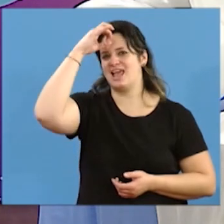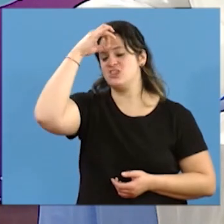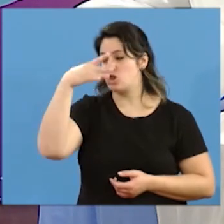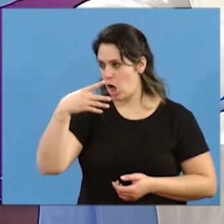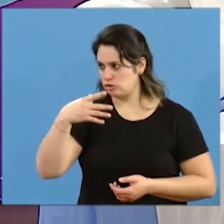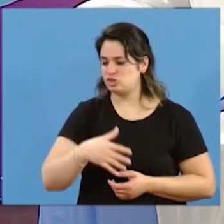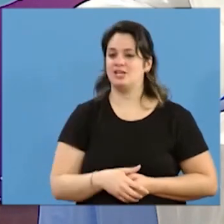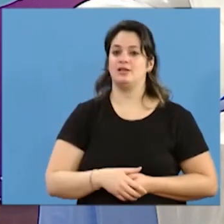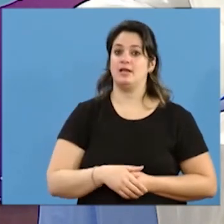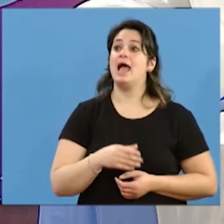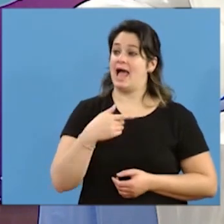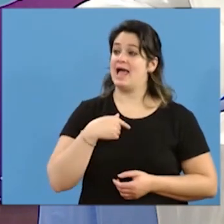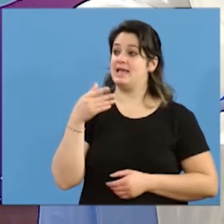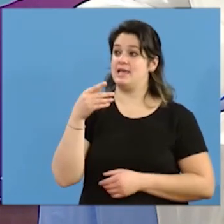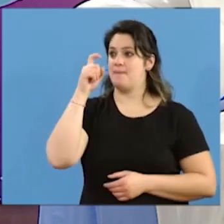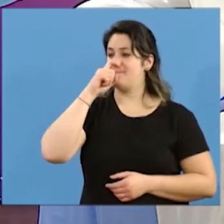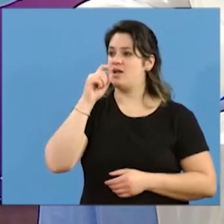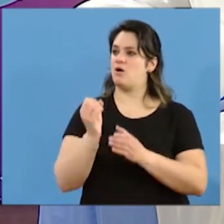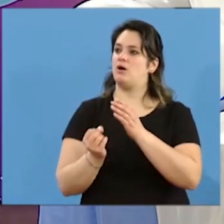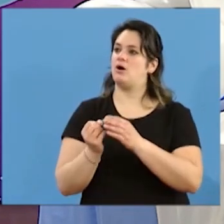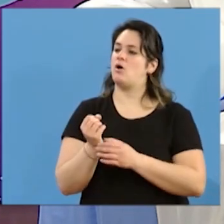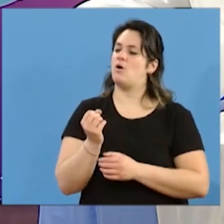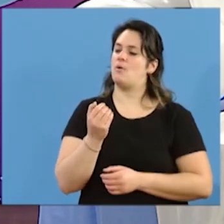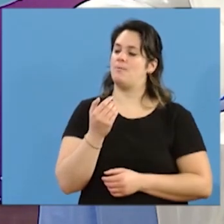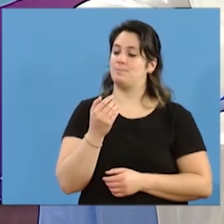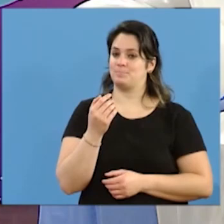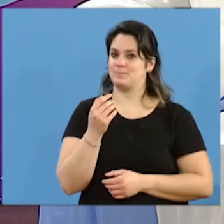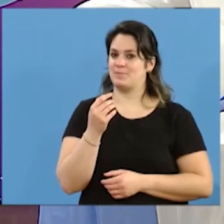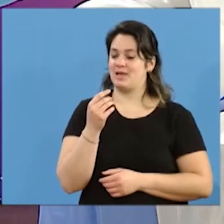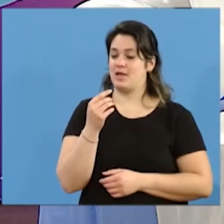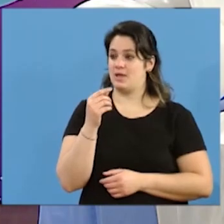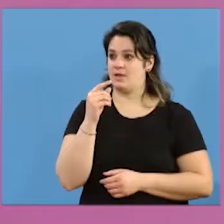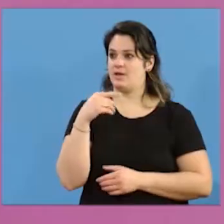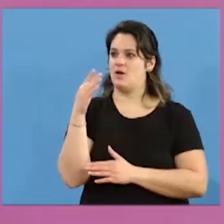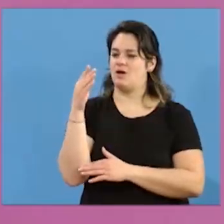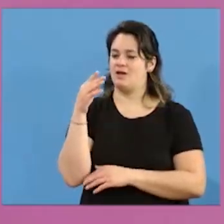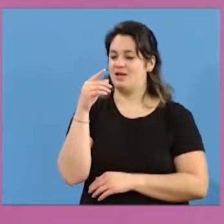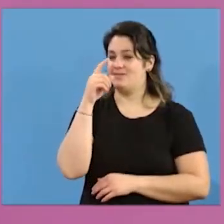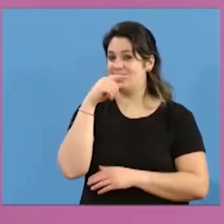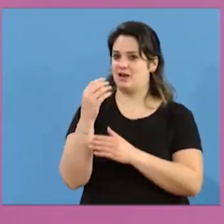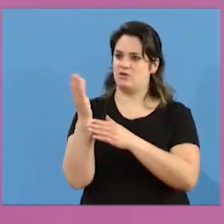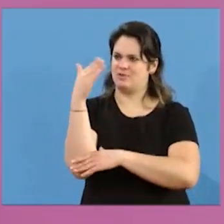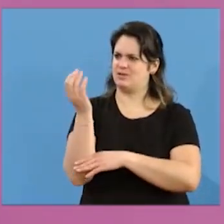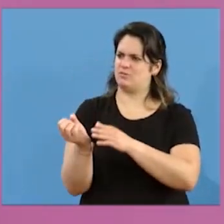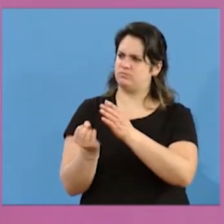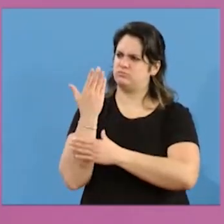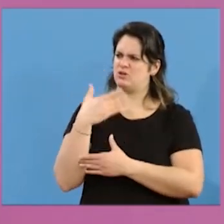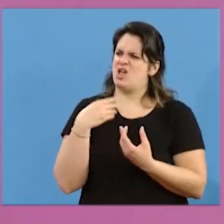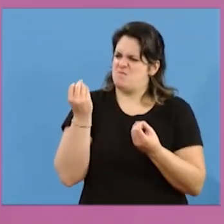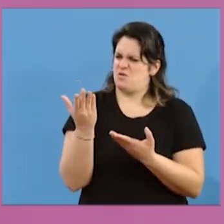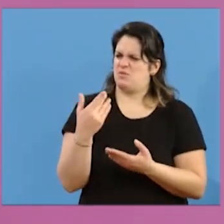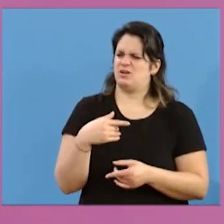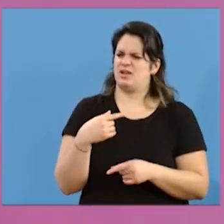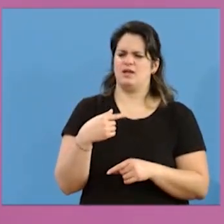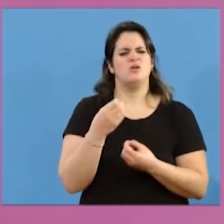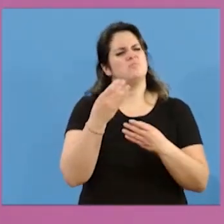1812 que Manuel Belgrano creó nuestra banderita. Pero, entonces, ¿por qué le festejamos